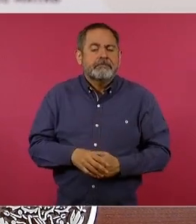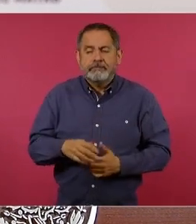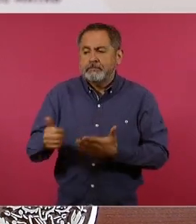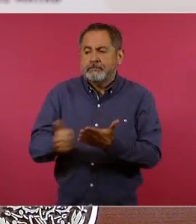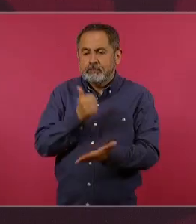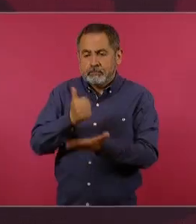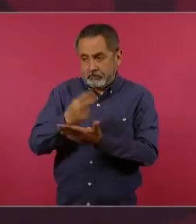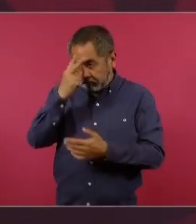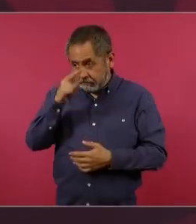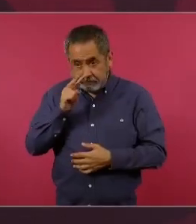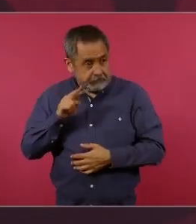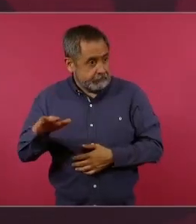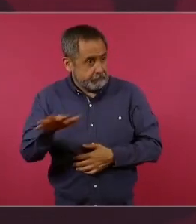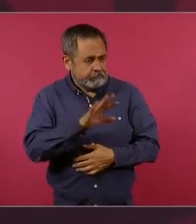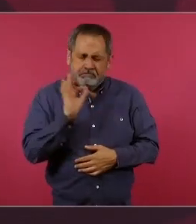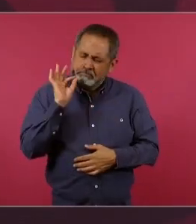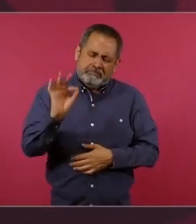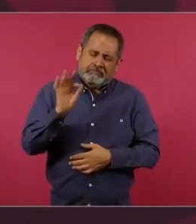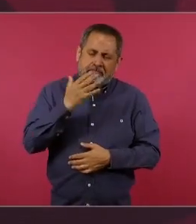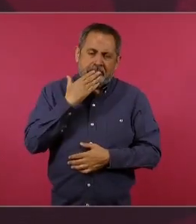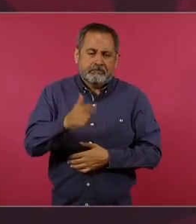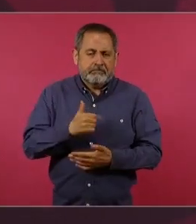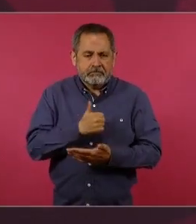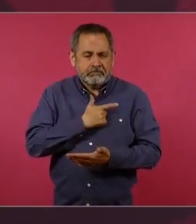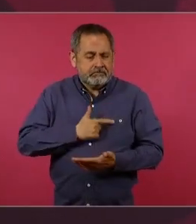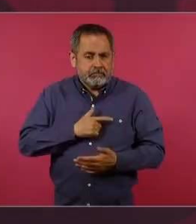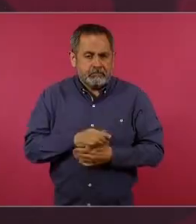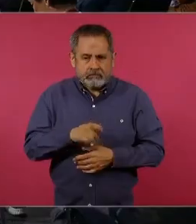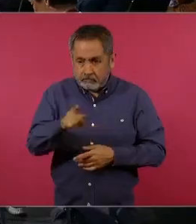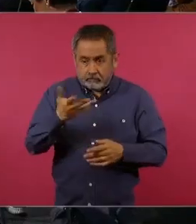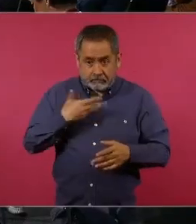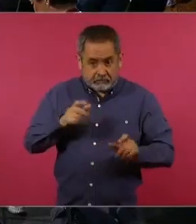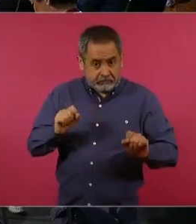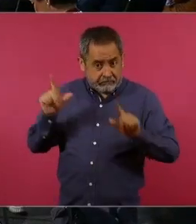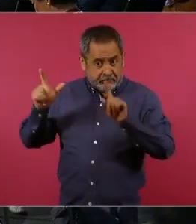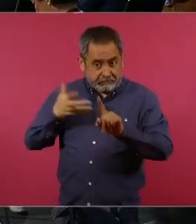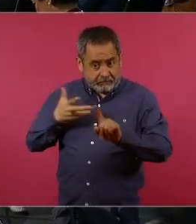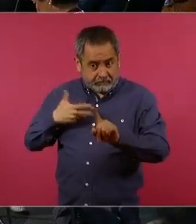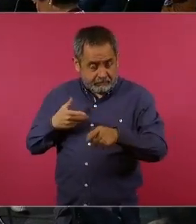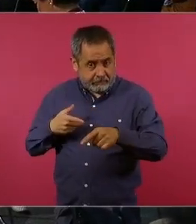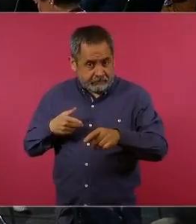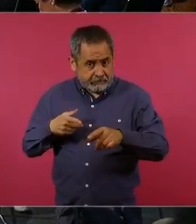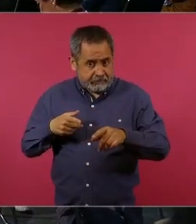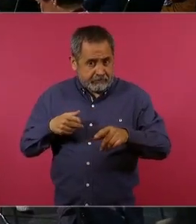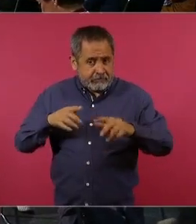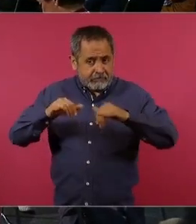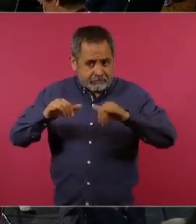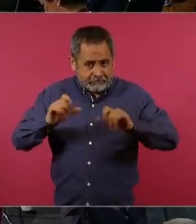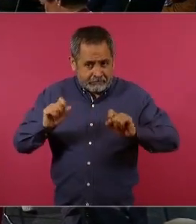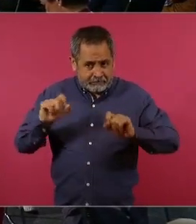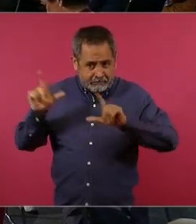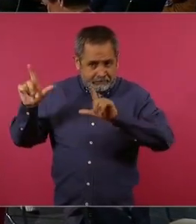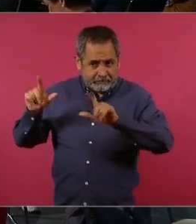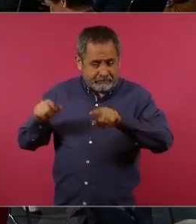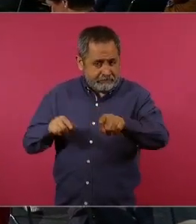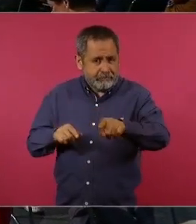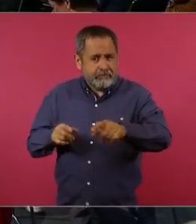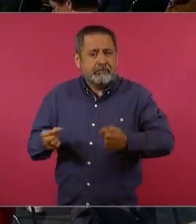en la ciudad. No sé si ya tienes, no hicieron lo